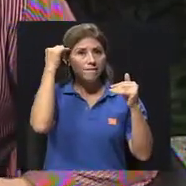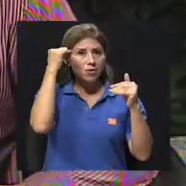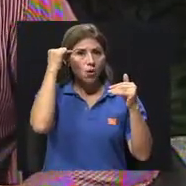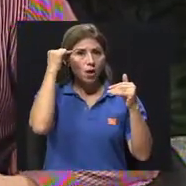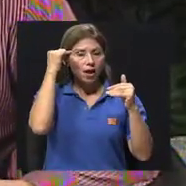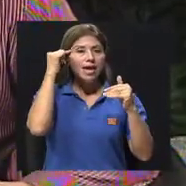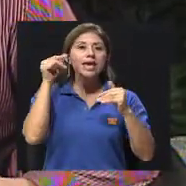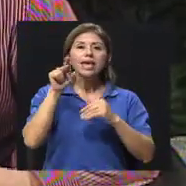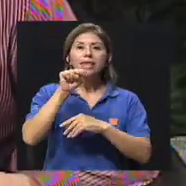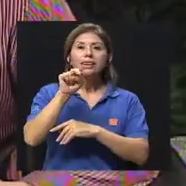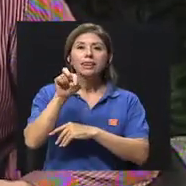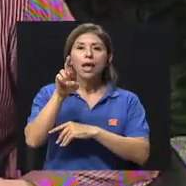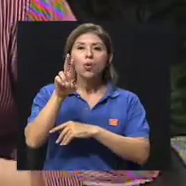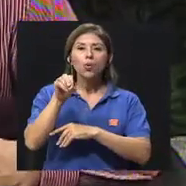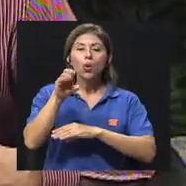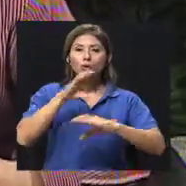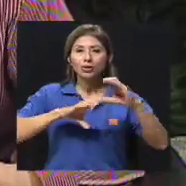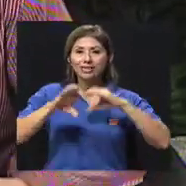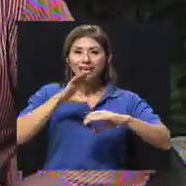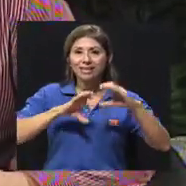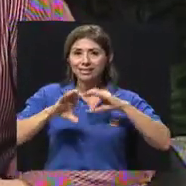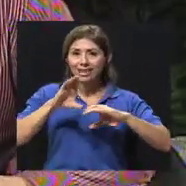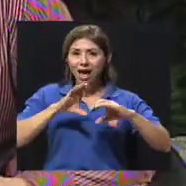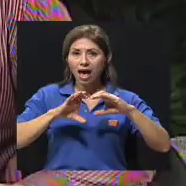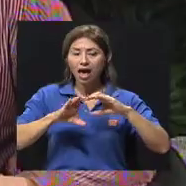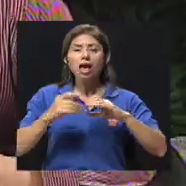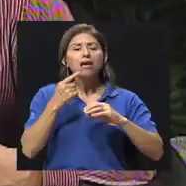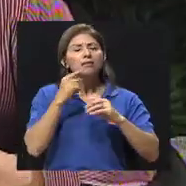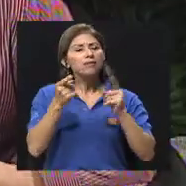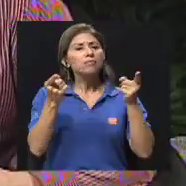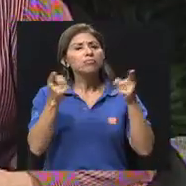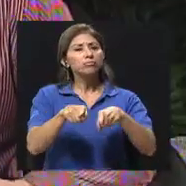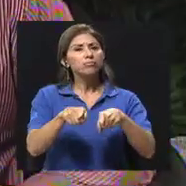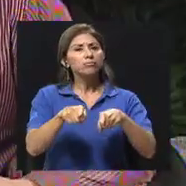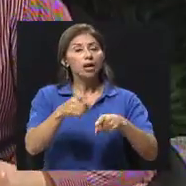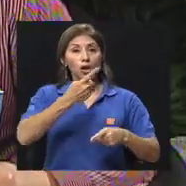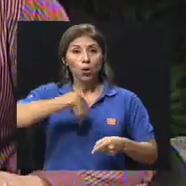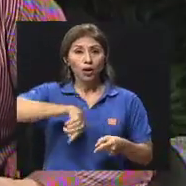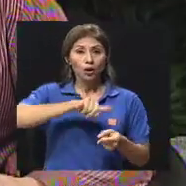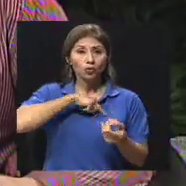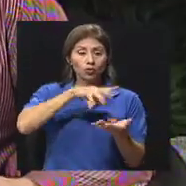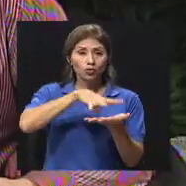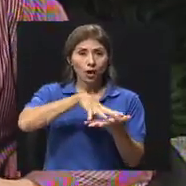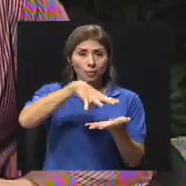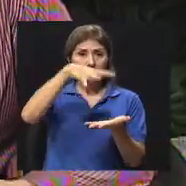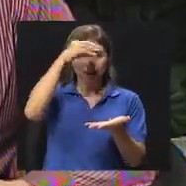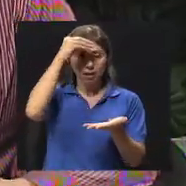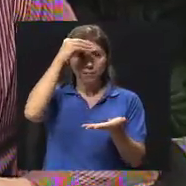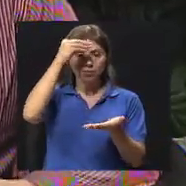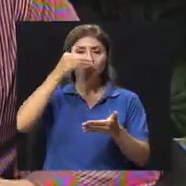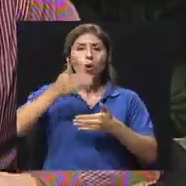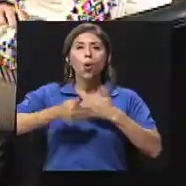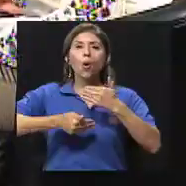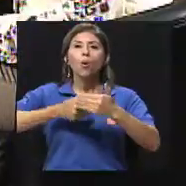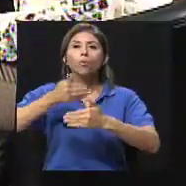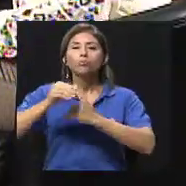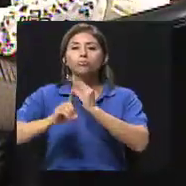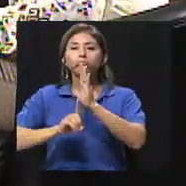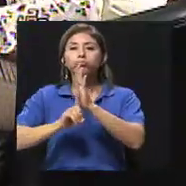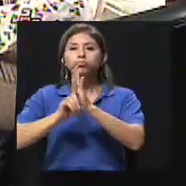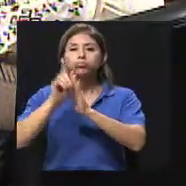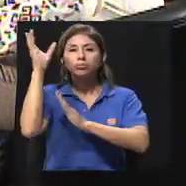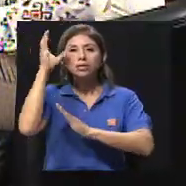que existen cada vez más conexiones cerebrales entre lo que aprendemos y cómo se va desarrollando nuestro cerebro. Claro, y